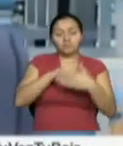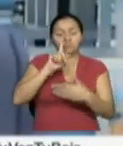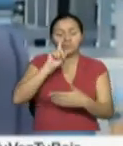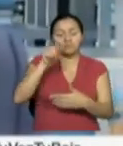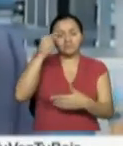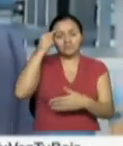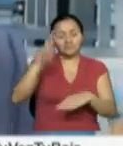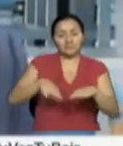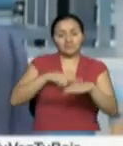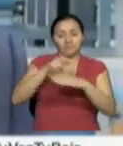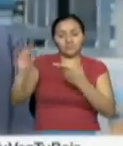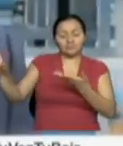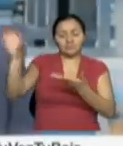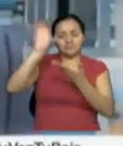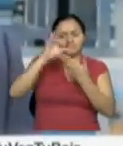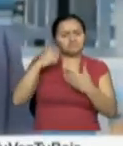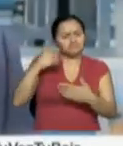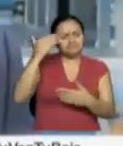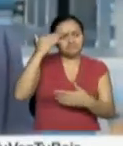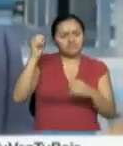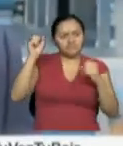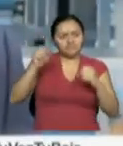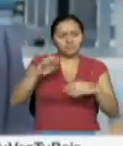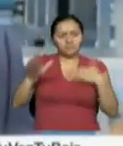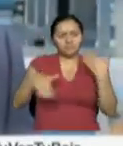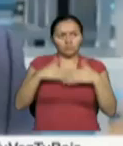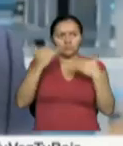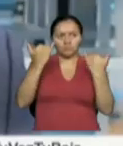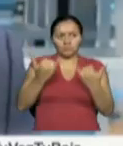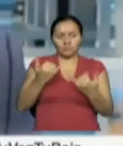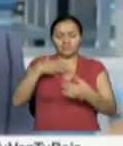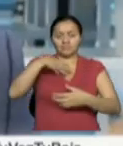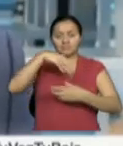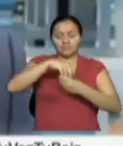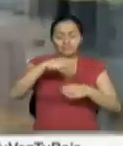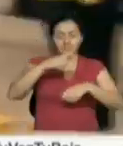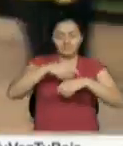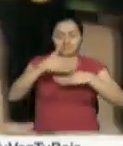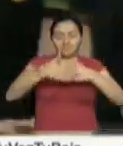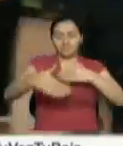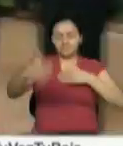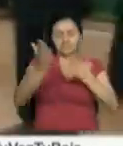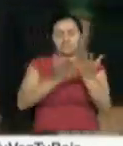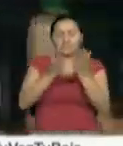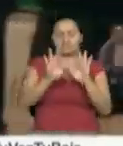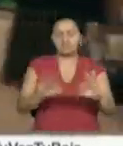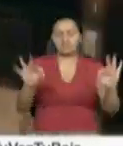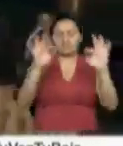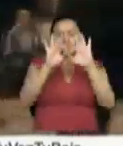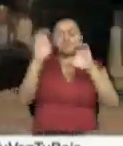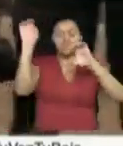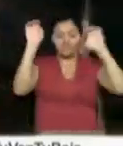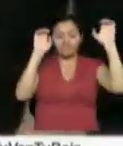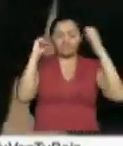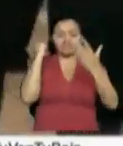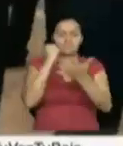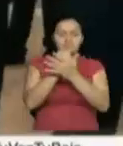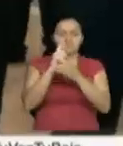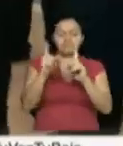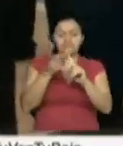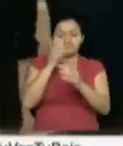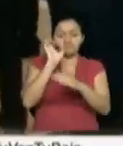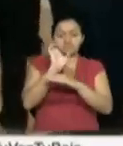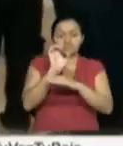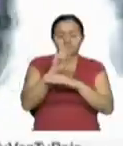central para hacer inversiones. Pensamos que lo que es sustentable en el largo plazo es tener servicios. A través de estrategias como la marca Primero Ecuador,